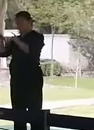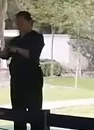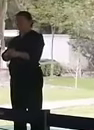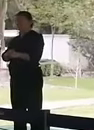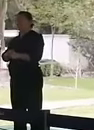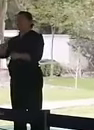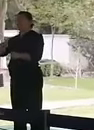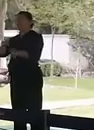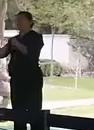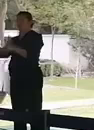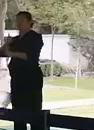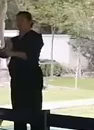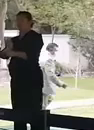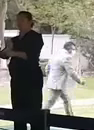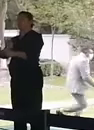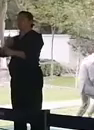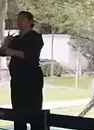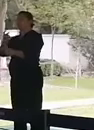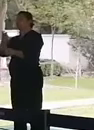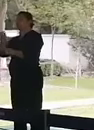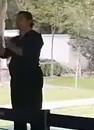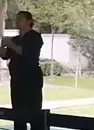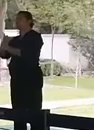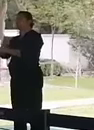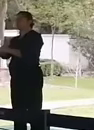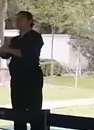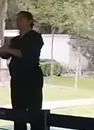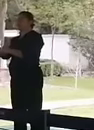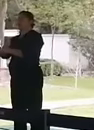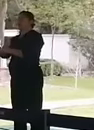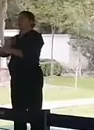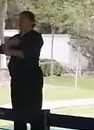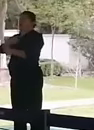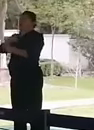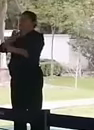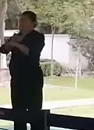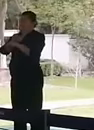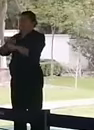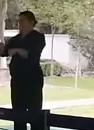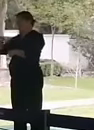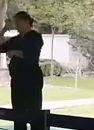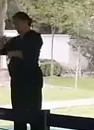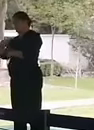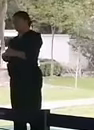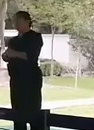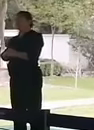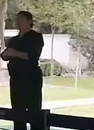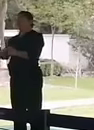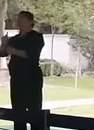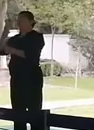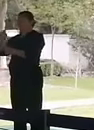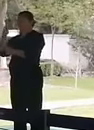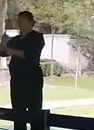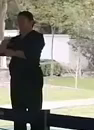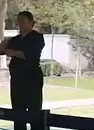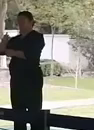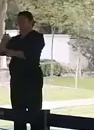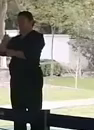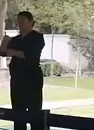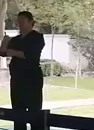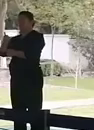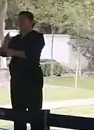bicentenario entre los Estados Unidos y México. Lo vamos a celebrar el día, el 12 de diciembre de este